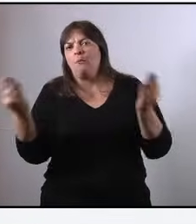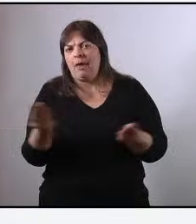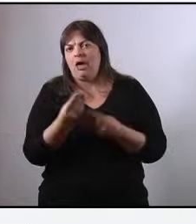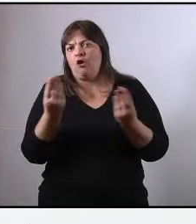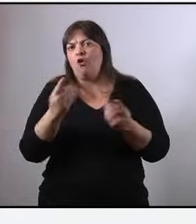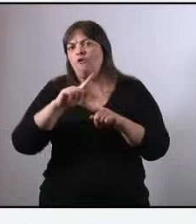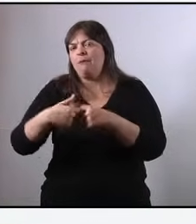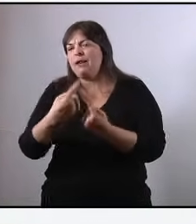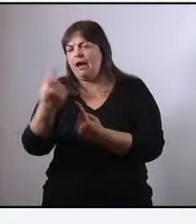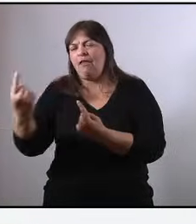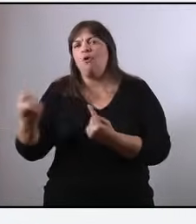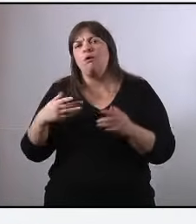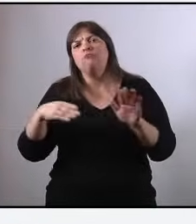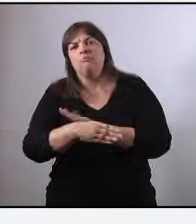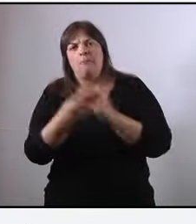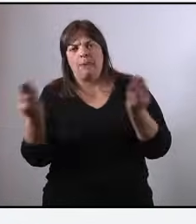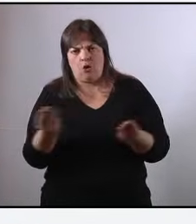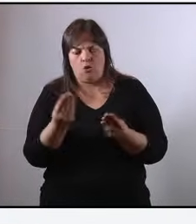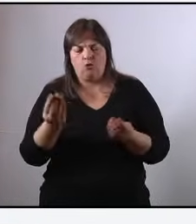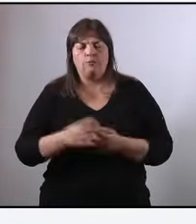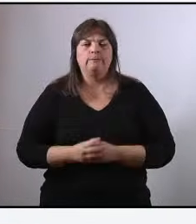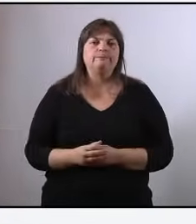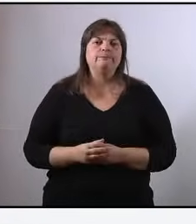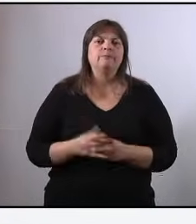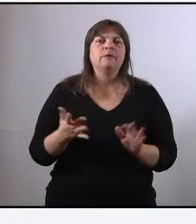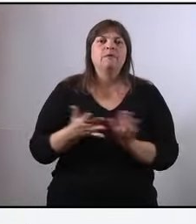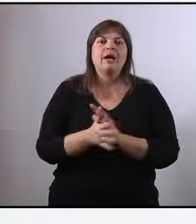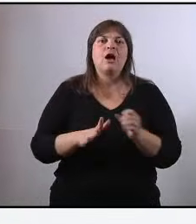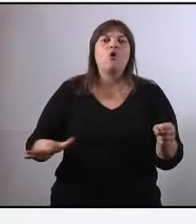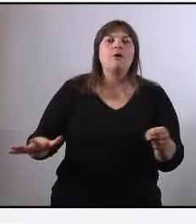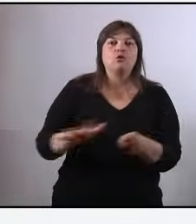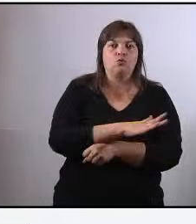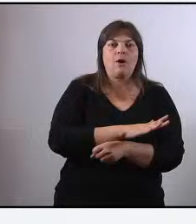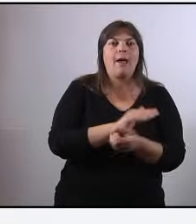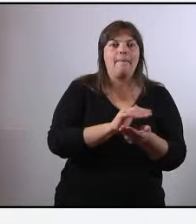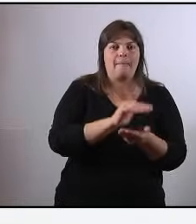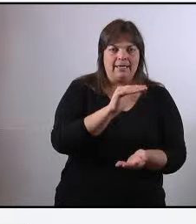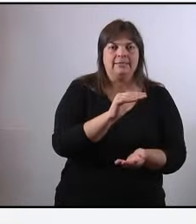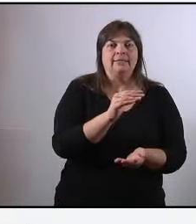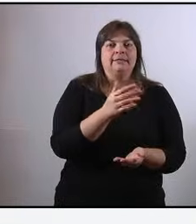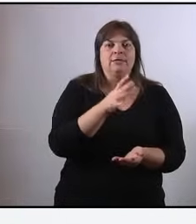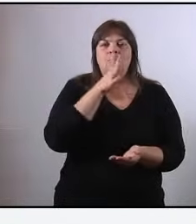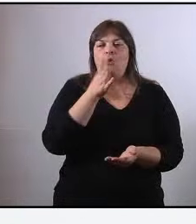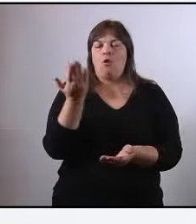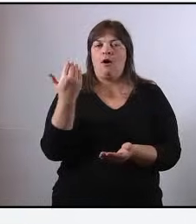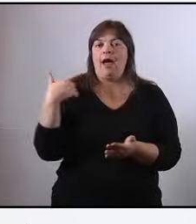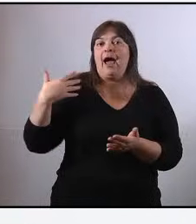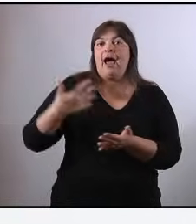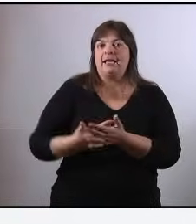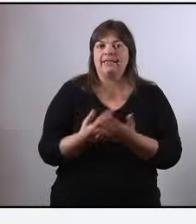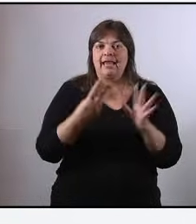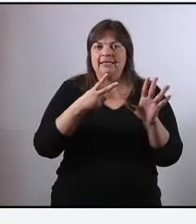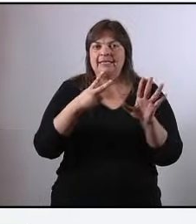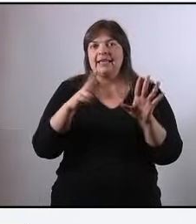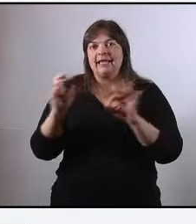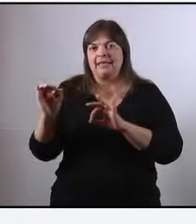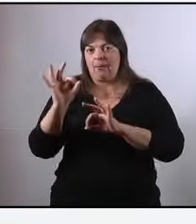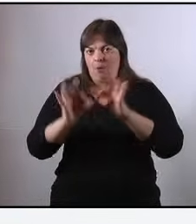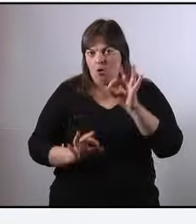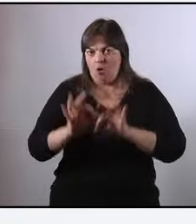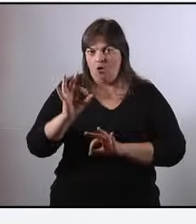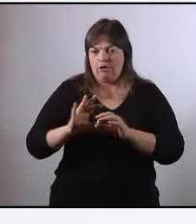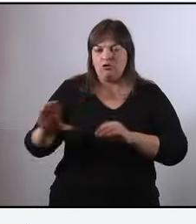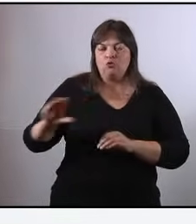distintas familias. Aumenta la cobertura de la ayuda, que hasta ahora era únicamente del 70% del